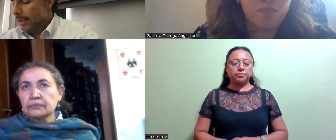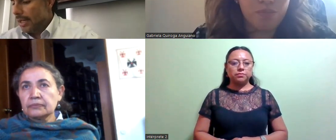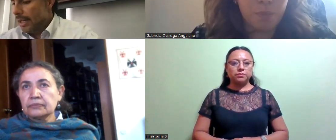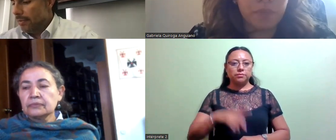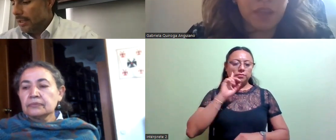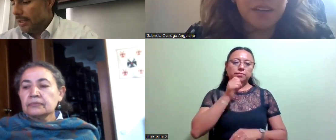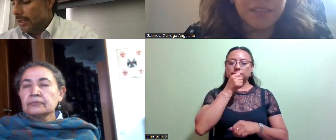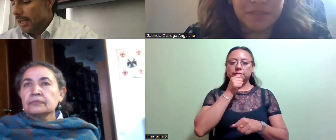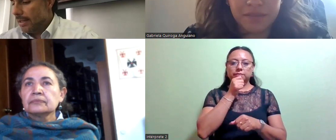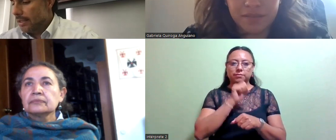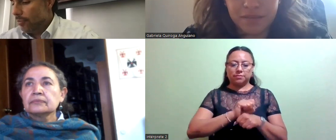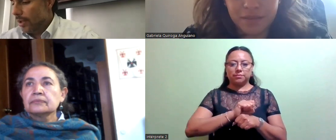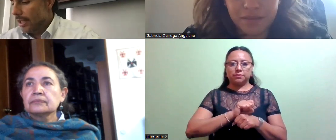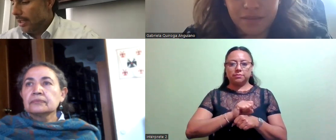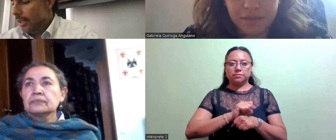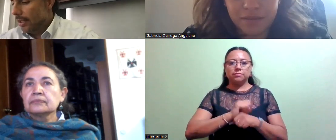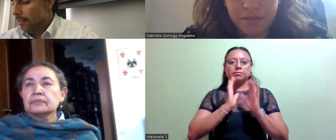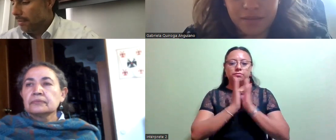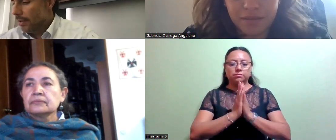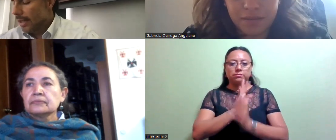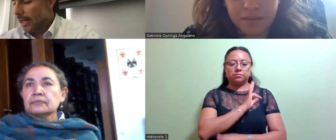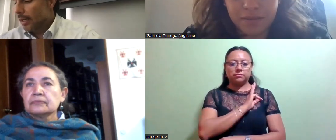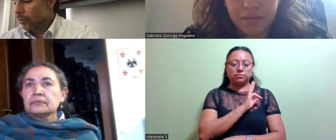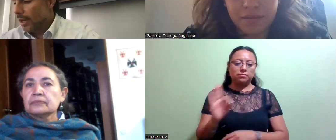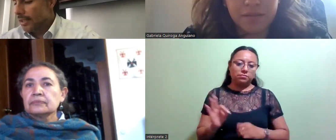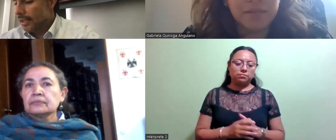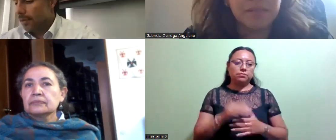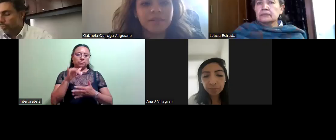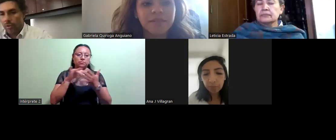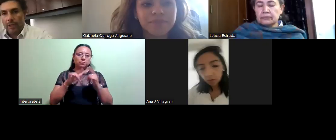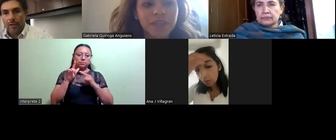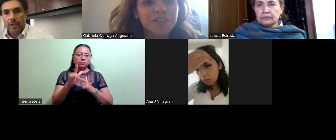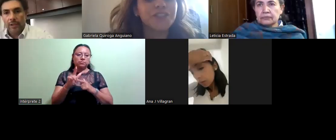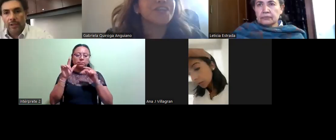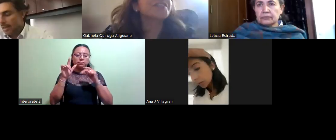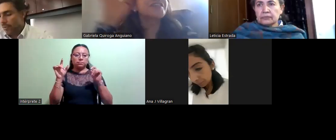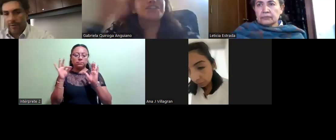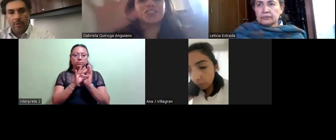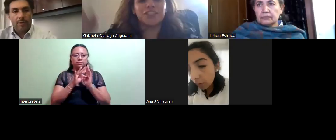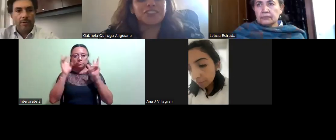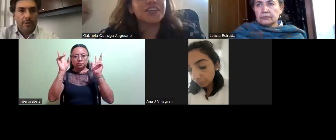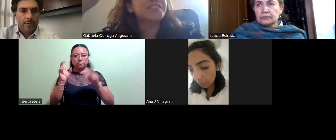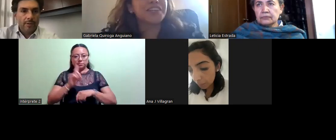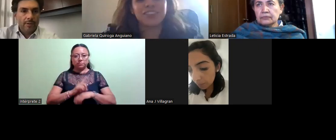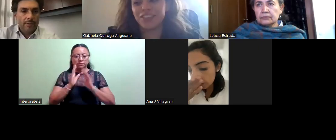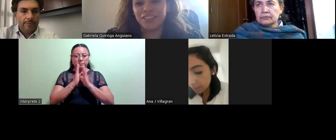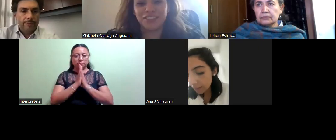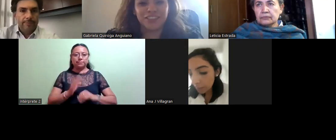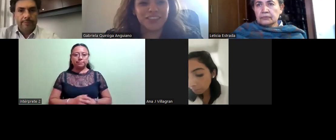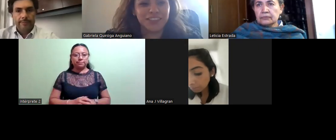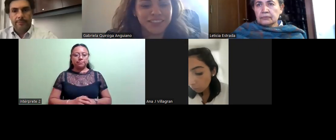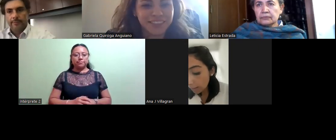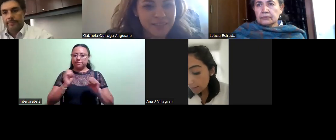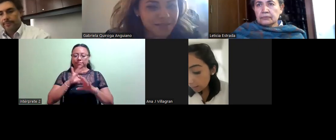Secretaria, quisiera ver si puede... darle lectura al siguiente punto del orden del día, por favor. Por supuesto,